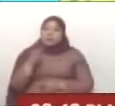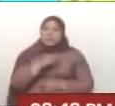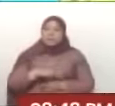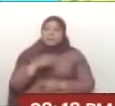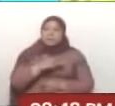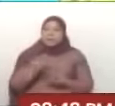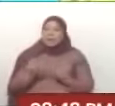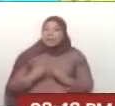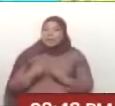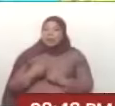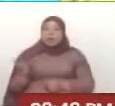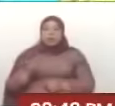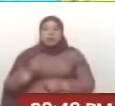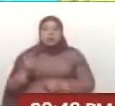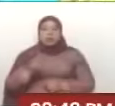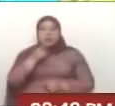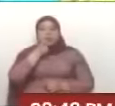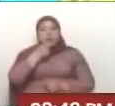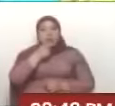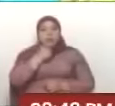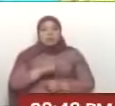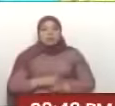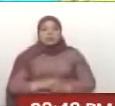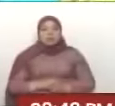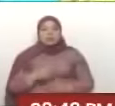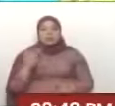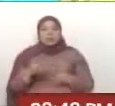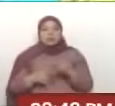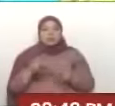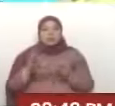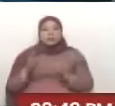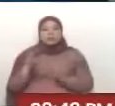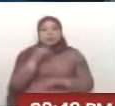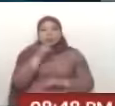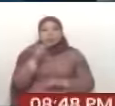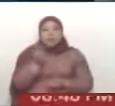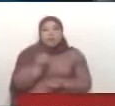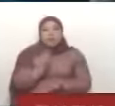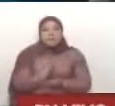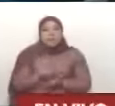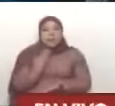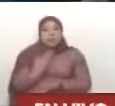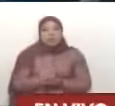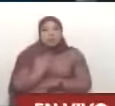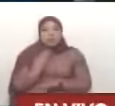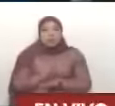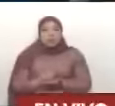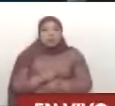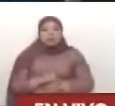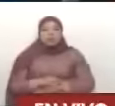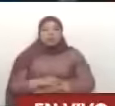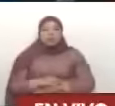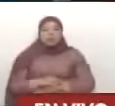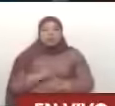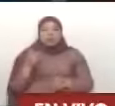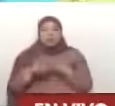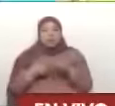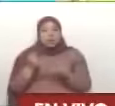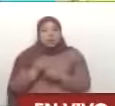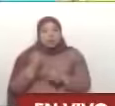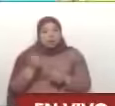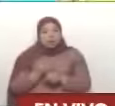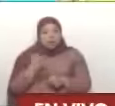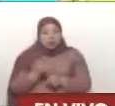misión Viva Venezuela, mi patria querida. Ah, ya tenemos la de Maturín, Ernesto. Ah, hicieron el trabajo